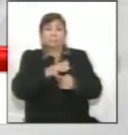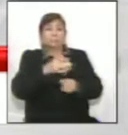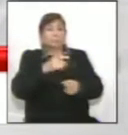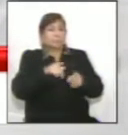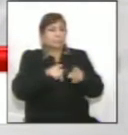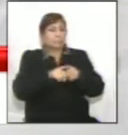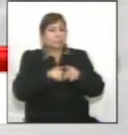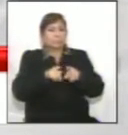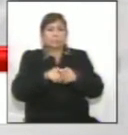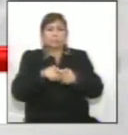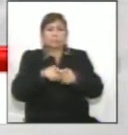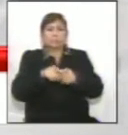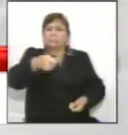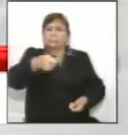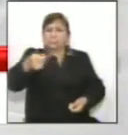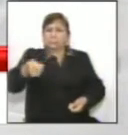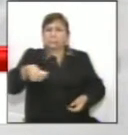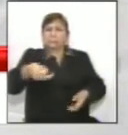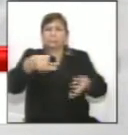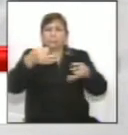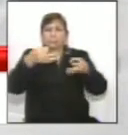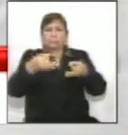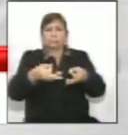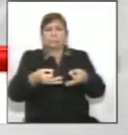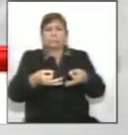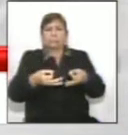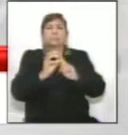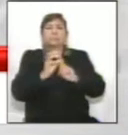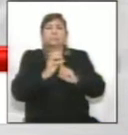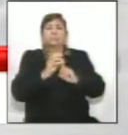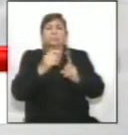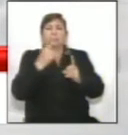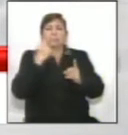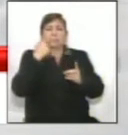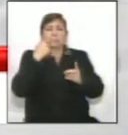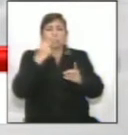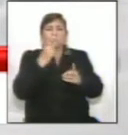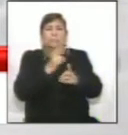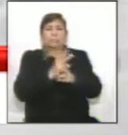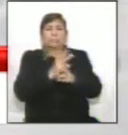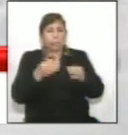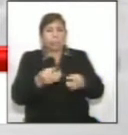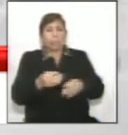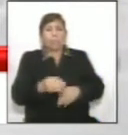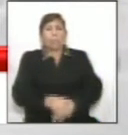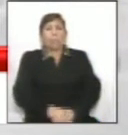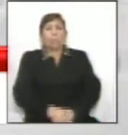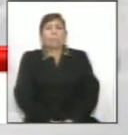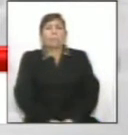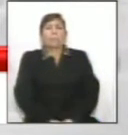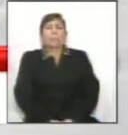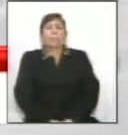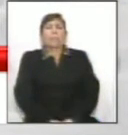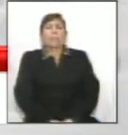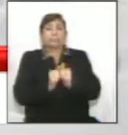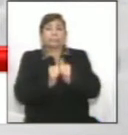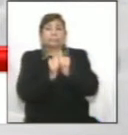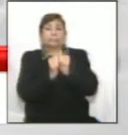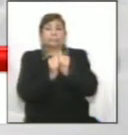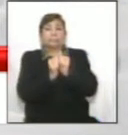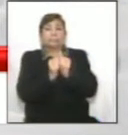lleguen considerando la pertinencia cultural y las medidas de bioseguridad absolutas. Vamos a acompañar esos